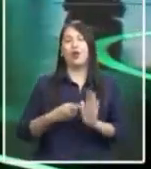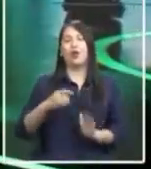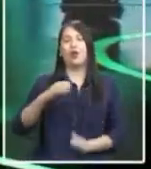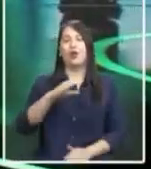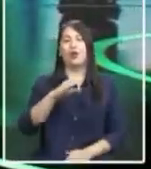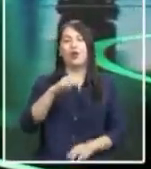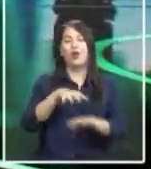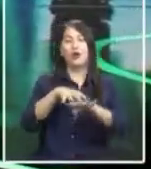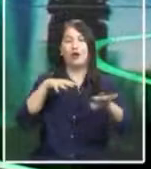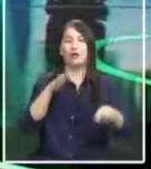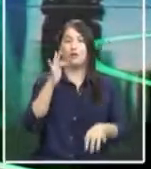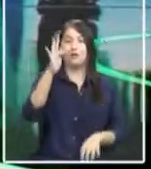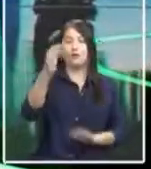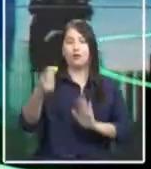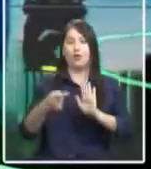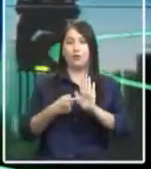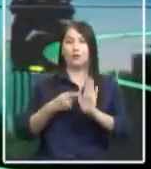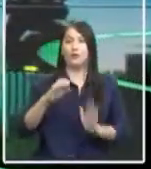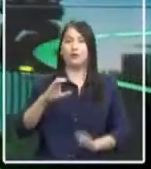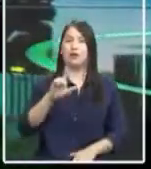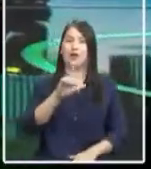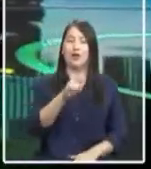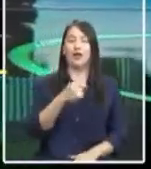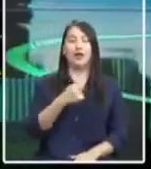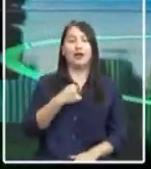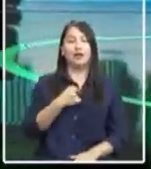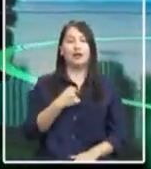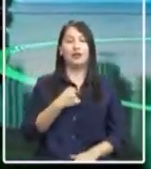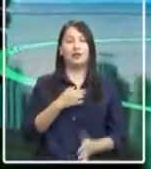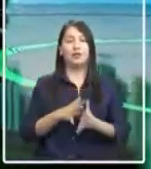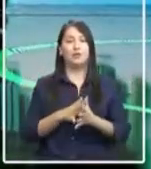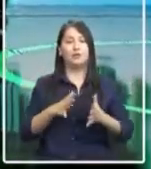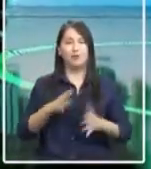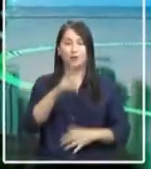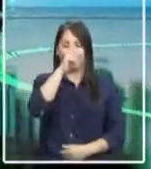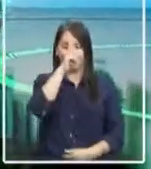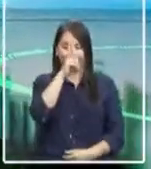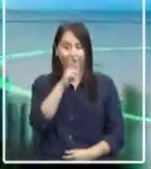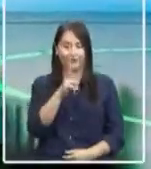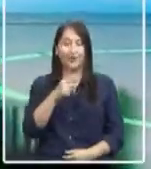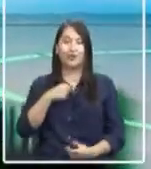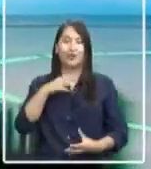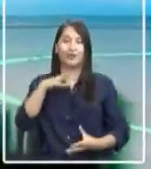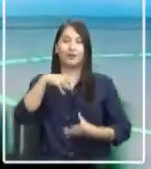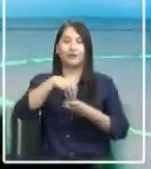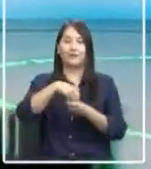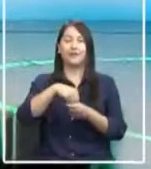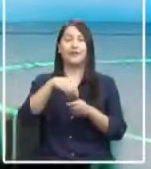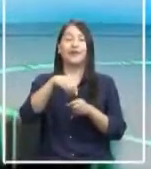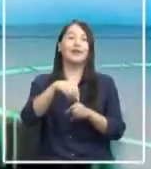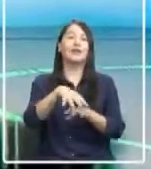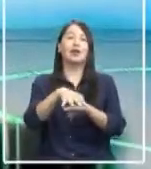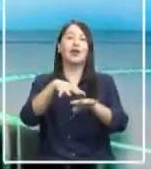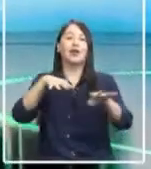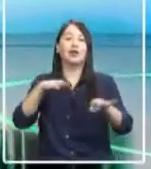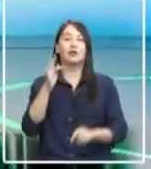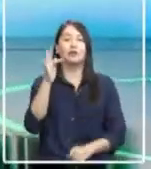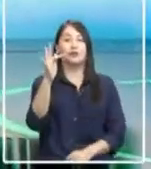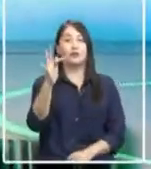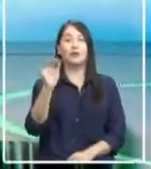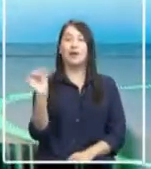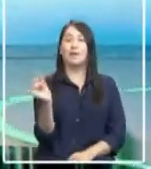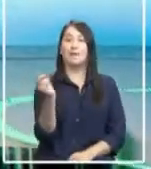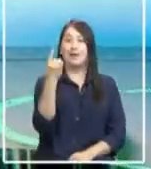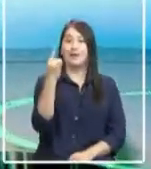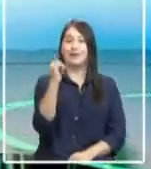congresofuturo.cl. Yo, en lo particular, estoy muy honrado de haber sido parte de este Congreso Futuro. Es una primera